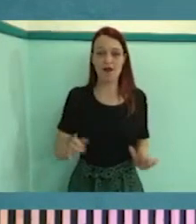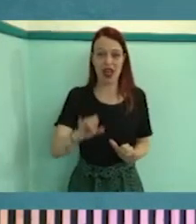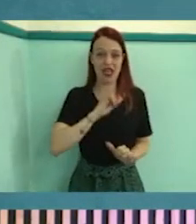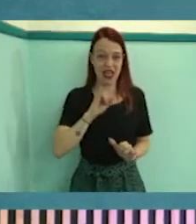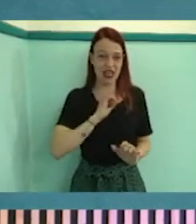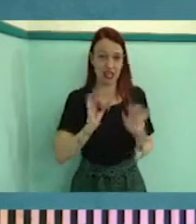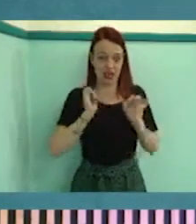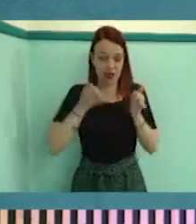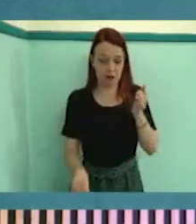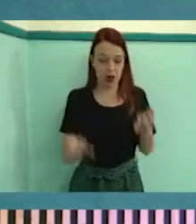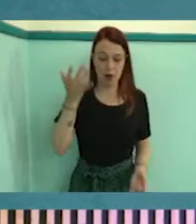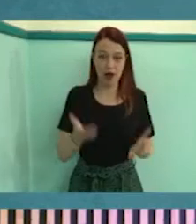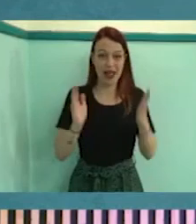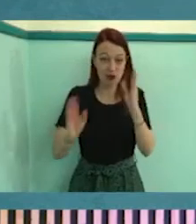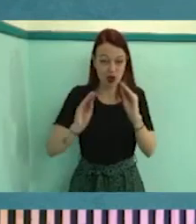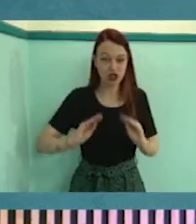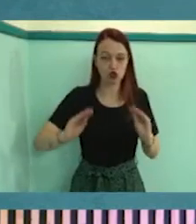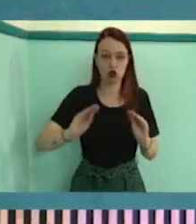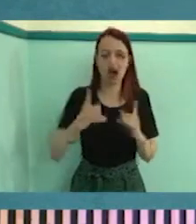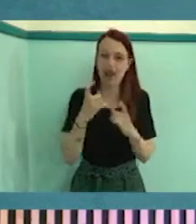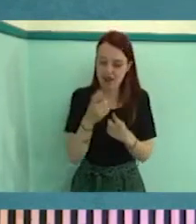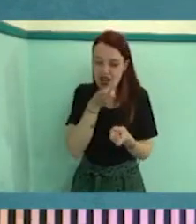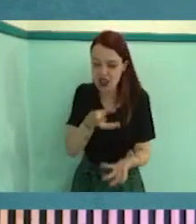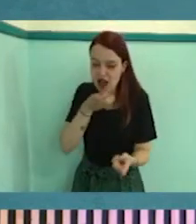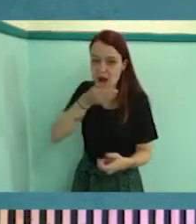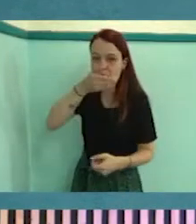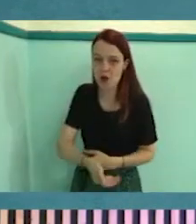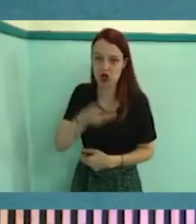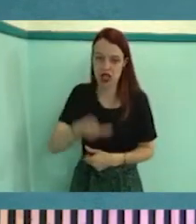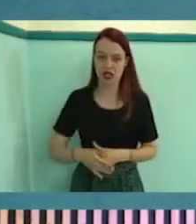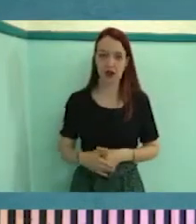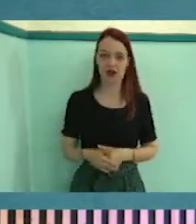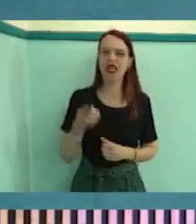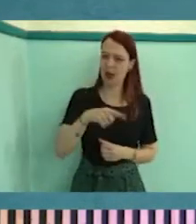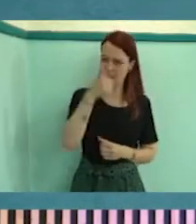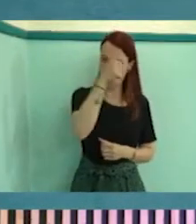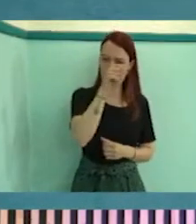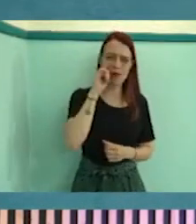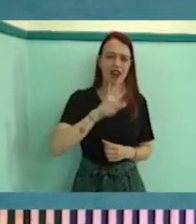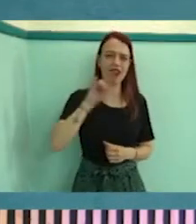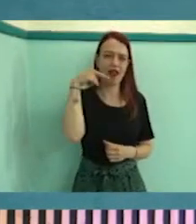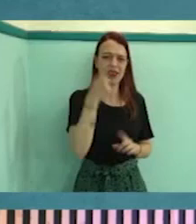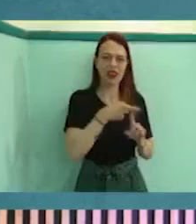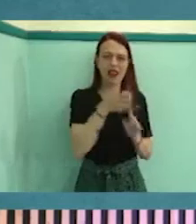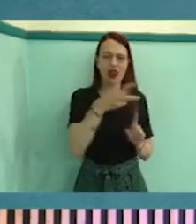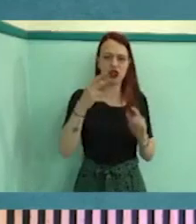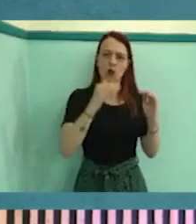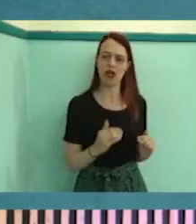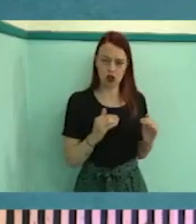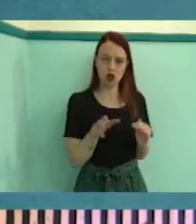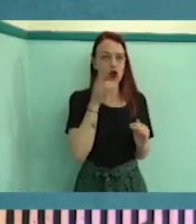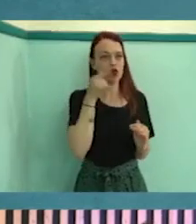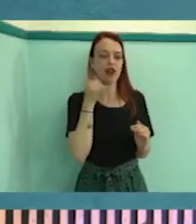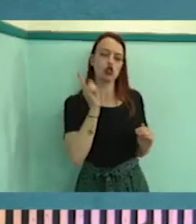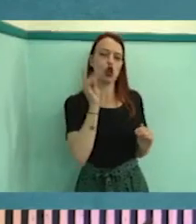mandemos en esta época son super importantes hay un infradiagnóstico en hombres que también hay que considerar por eso no podemos tampoco decir que solo lo